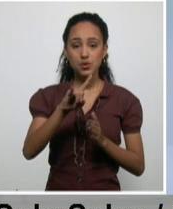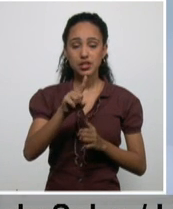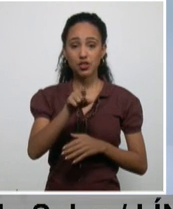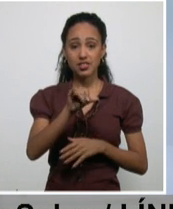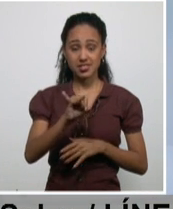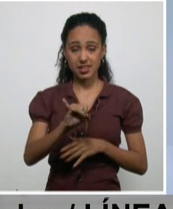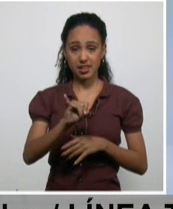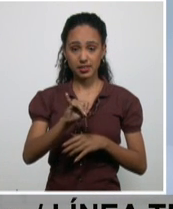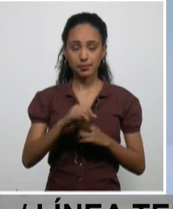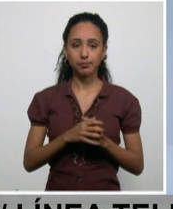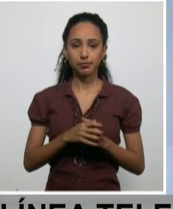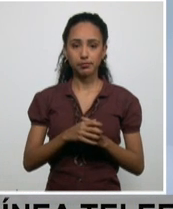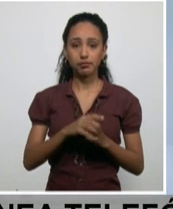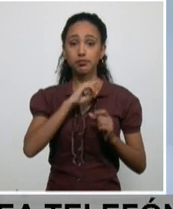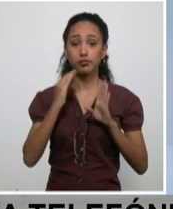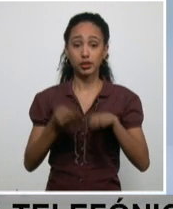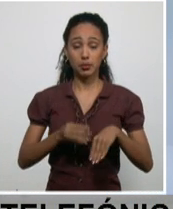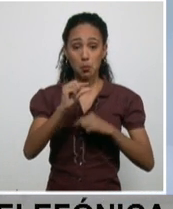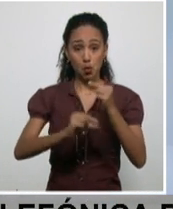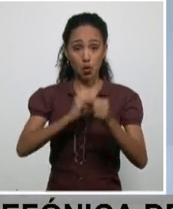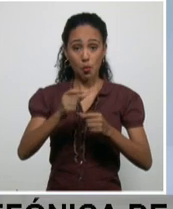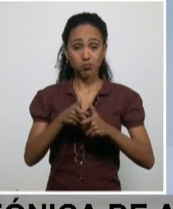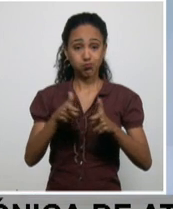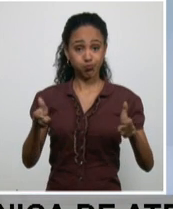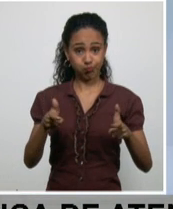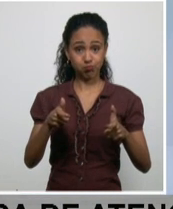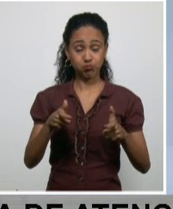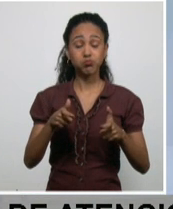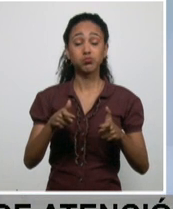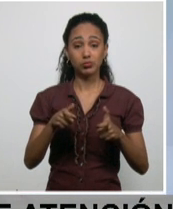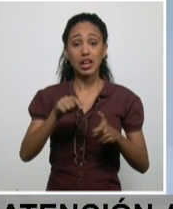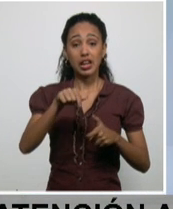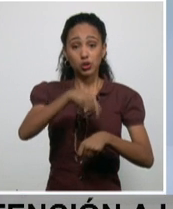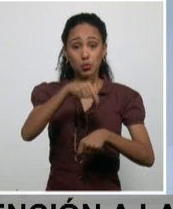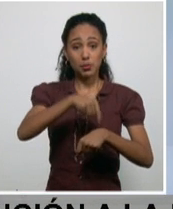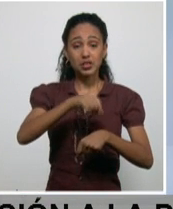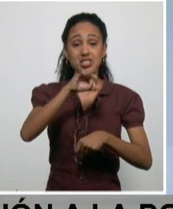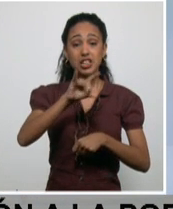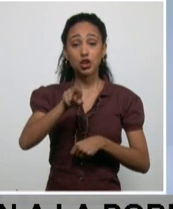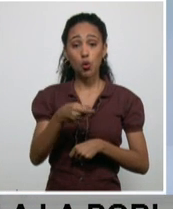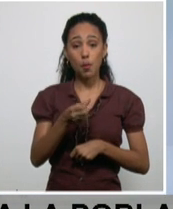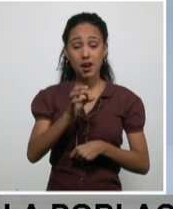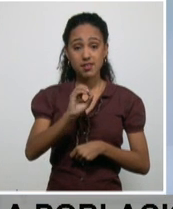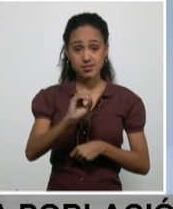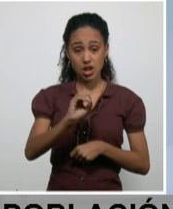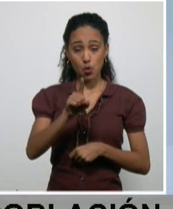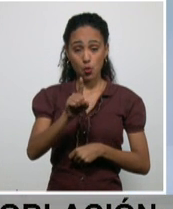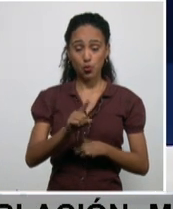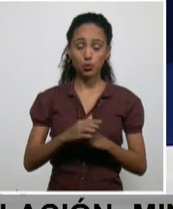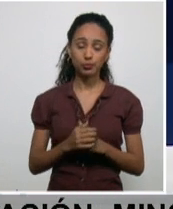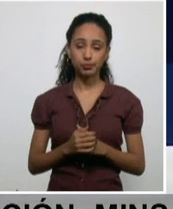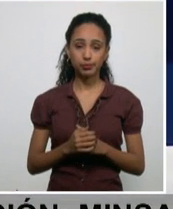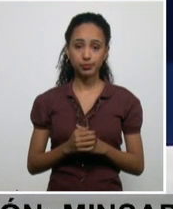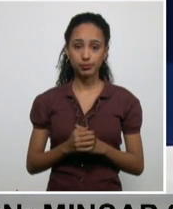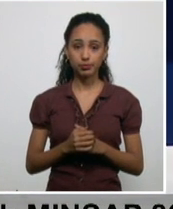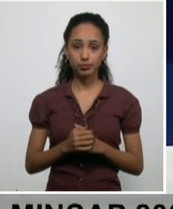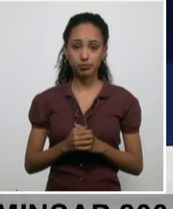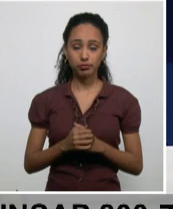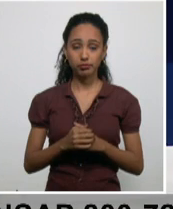6.927, y una letalidad que se incrementa por día y ya en estos momentos es de 7,01. La región